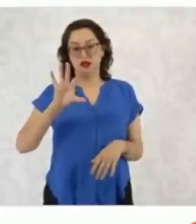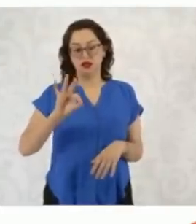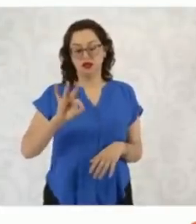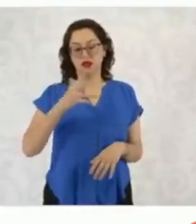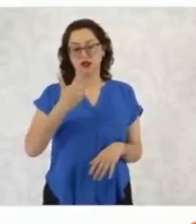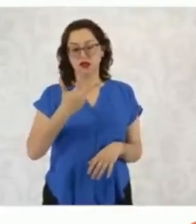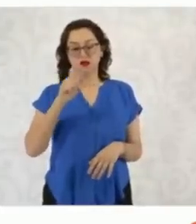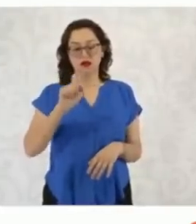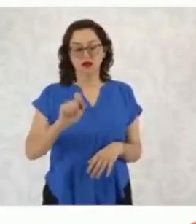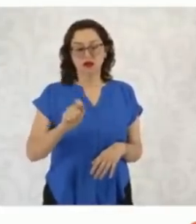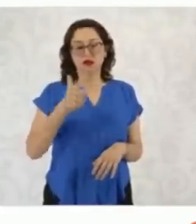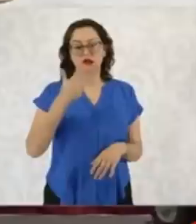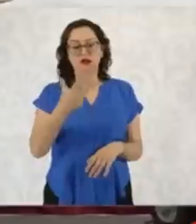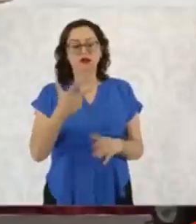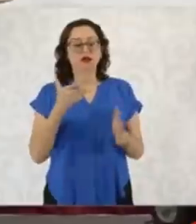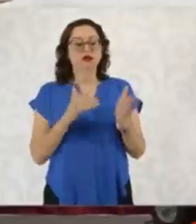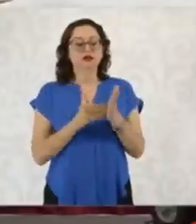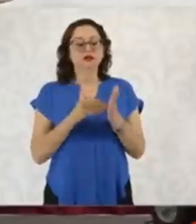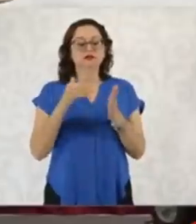$748.8 millones